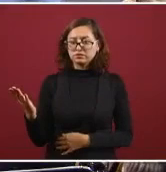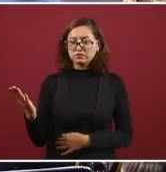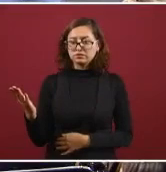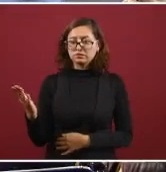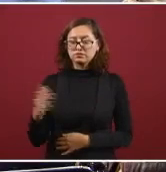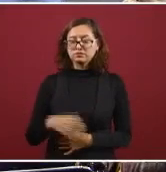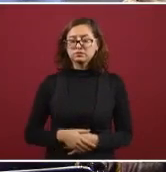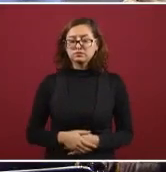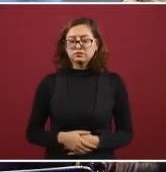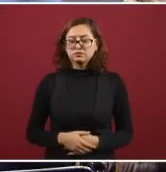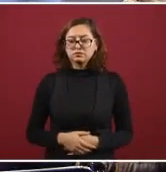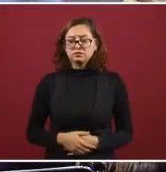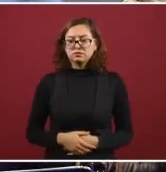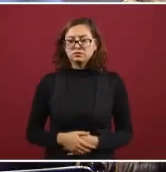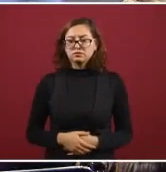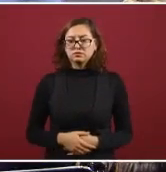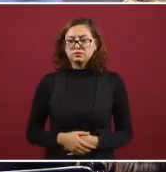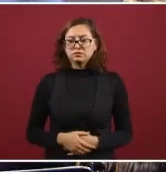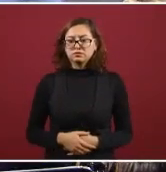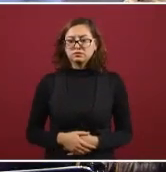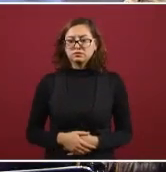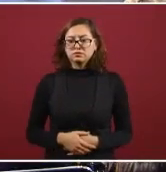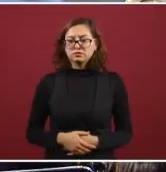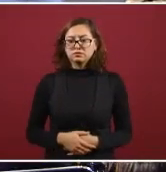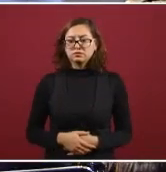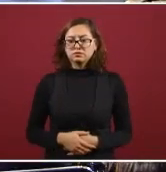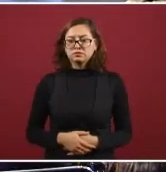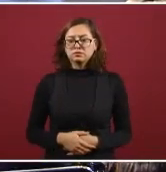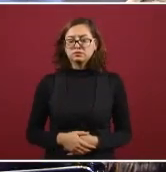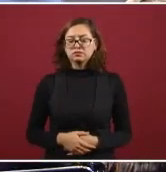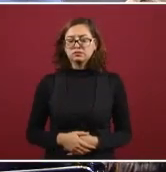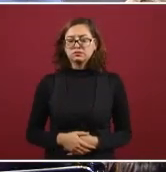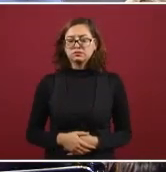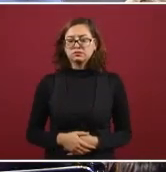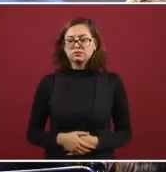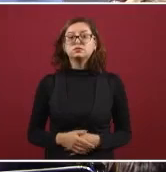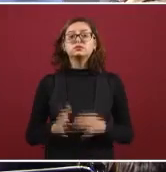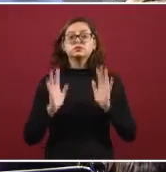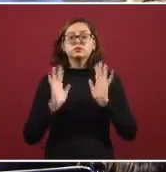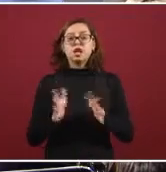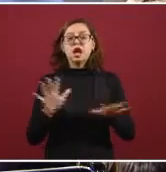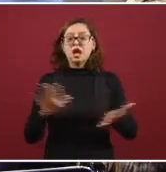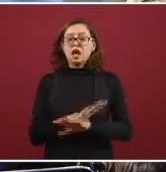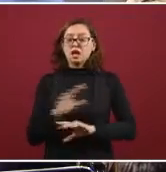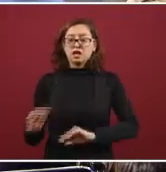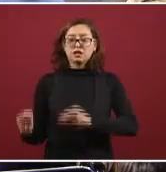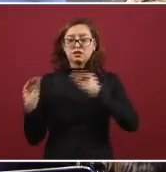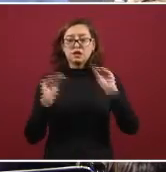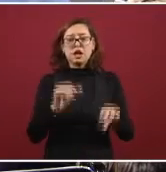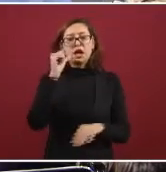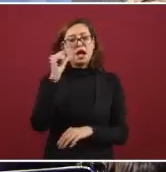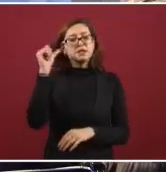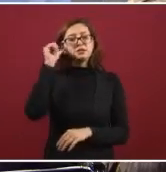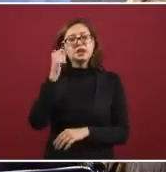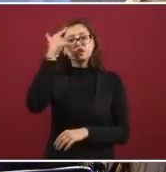¿Cuándo se cambia? ¿Cuándo se cambia, Palacio? Ya estoy. Ya dormí anoche